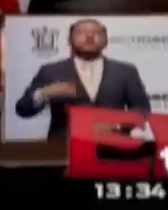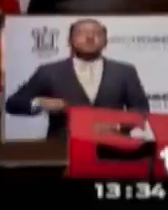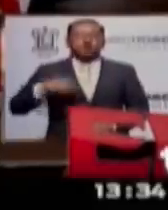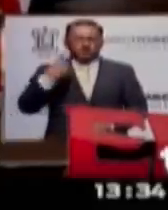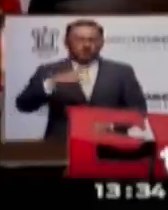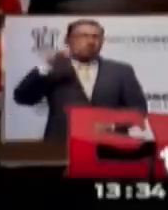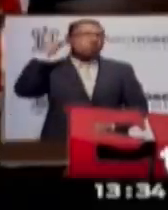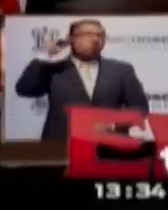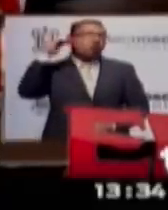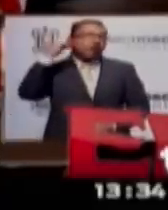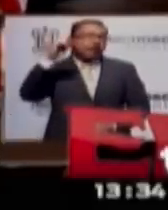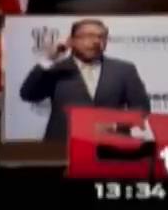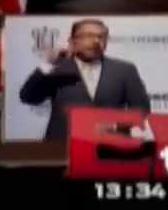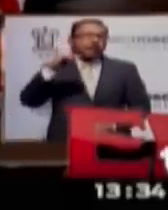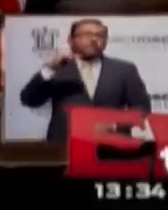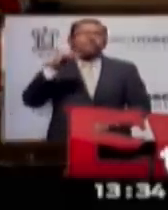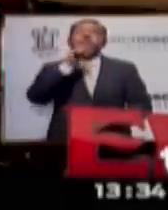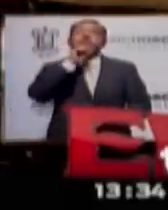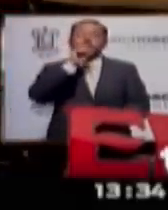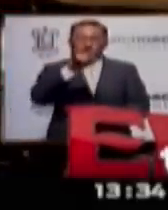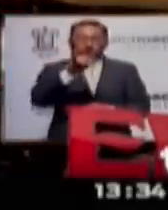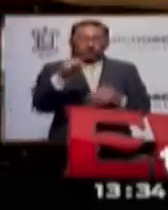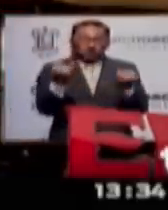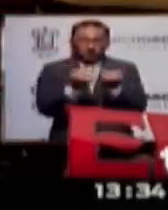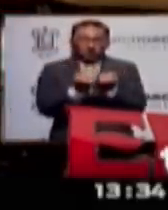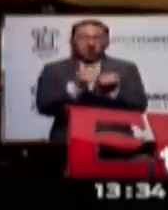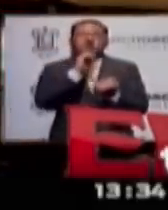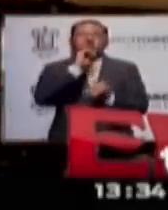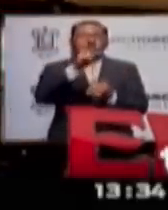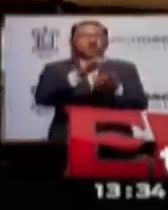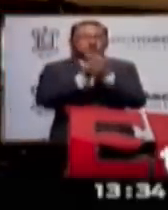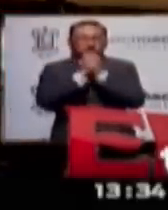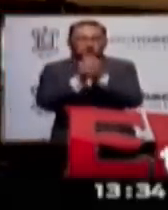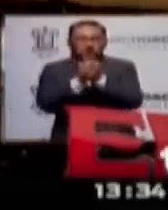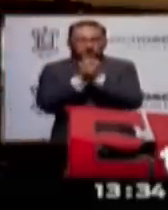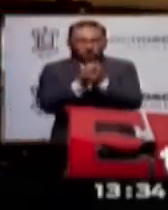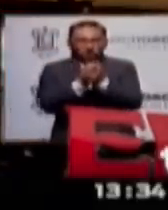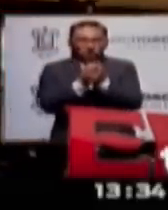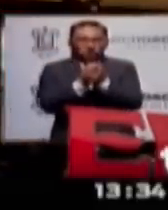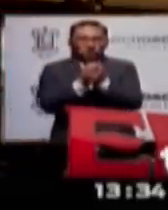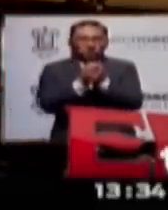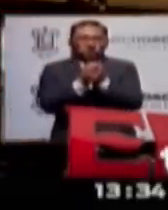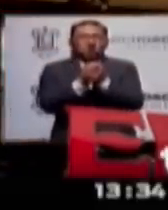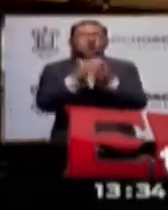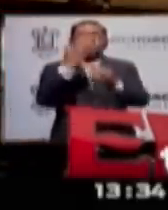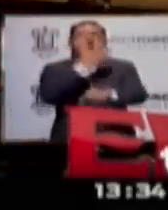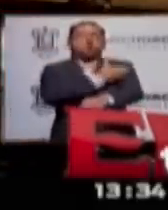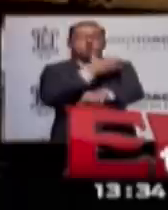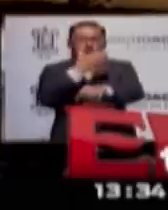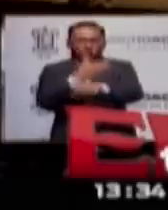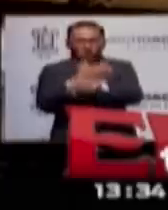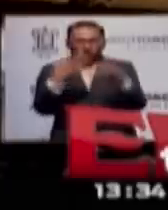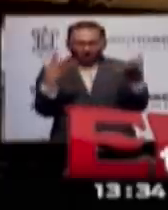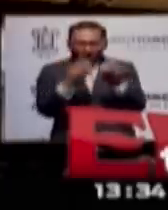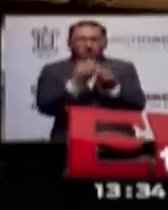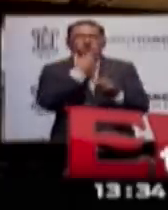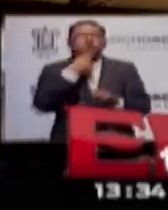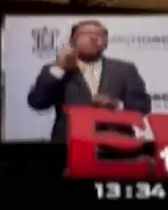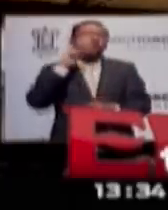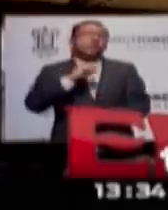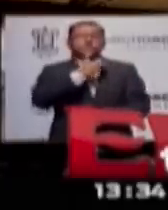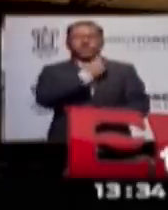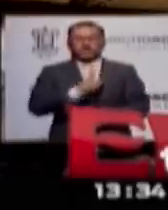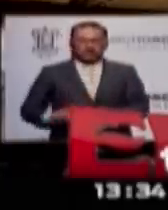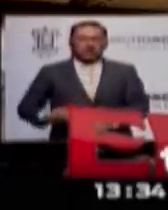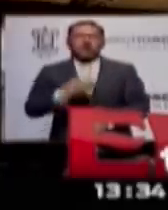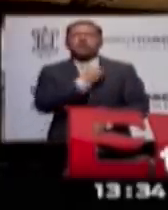Morelia. Y así, saludo también a los compañeros y compañeras presidentas